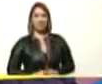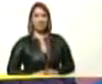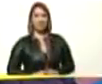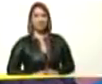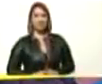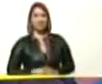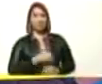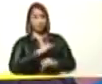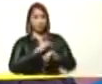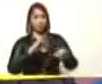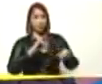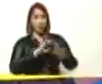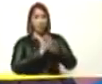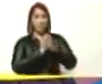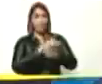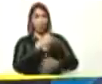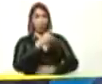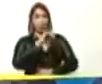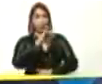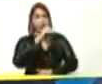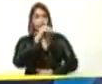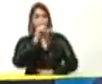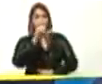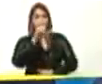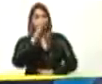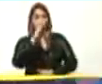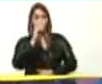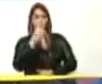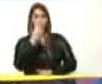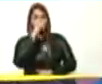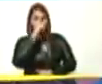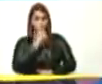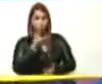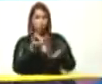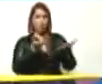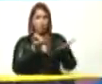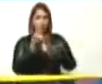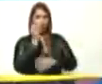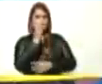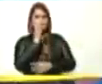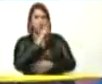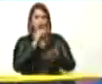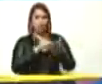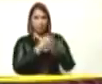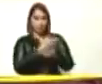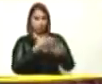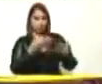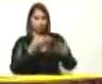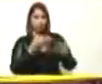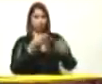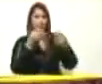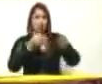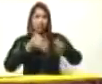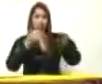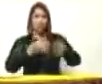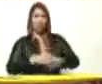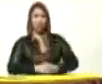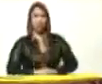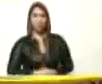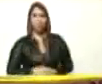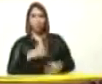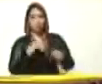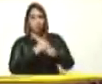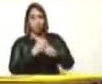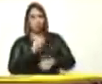ya estuvo el compañero Didalco un año ahí al servicio pues esta asamblea extraordinaria Didalco como siempre en su